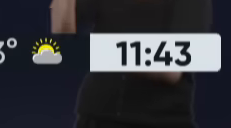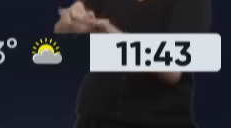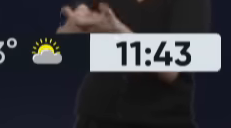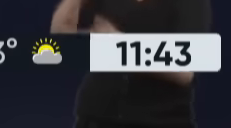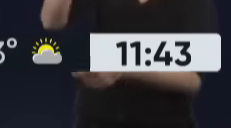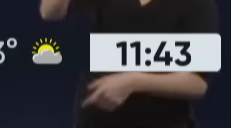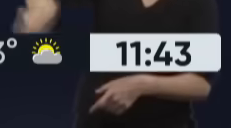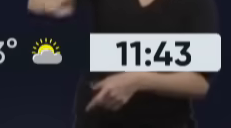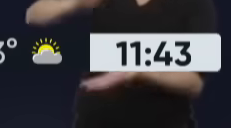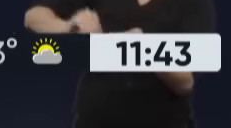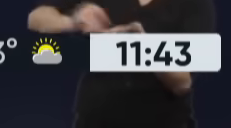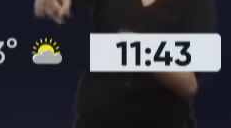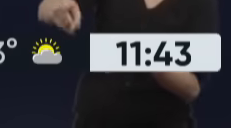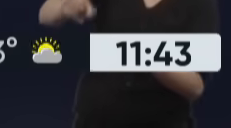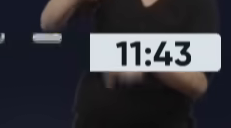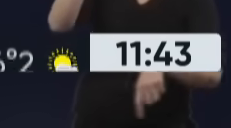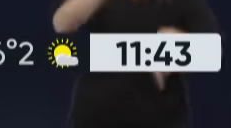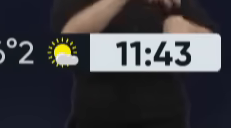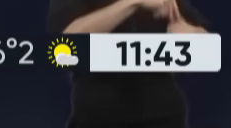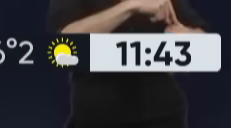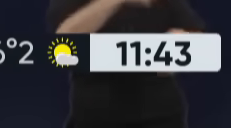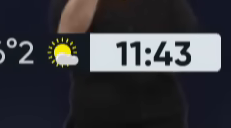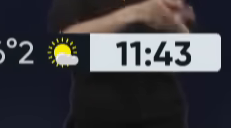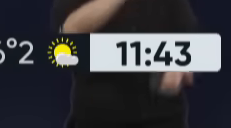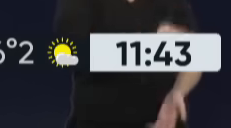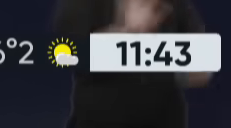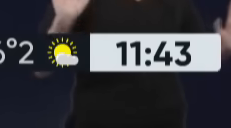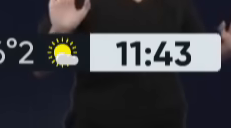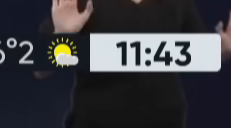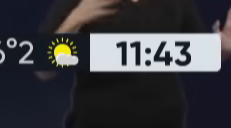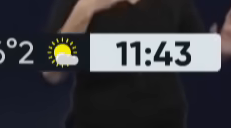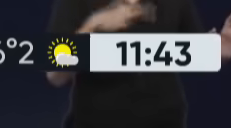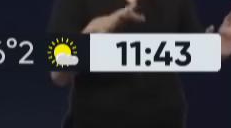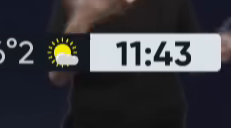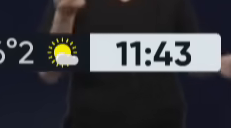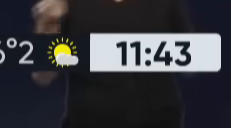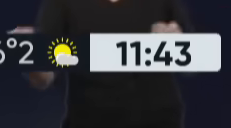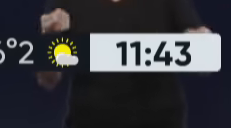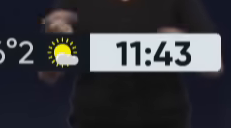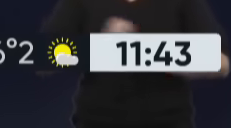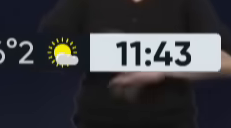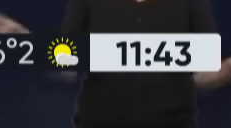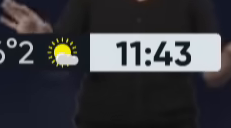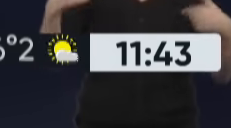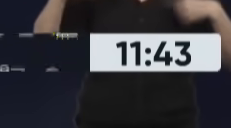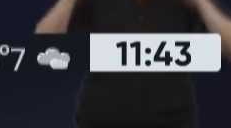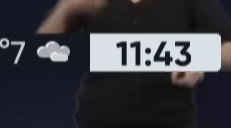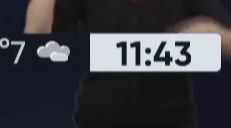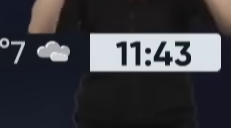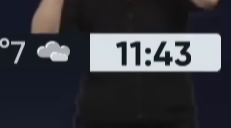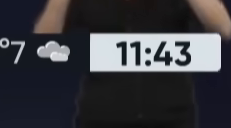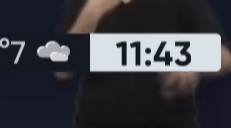los salarios médicos. Te digo más, me ocupé de consultar al